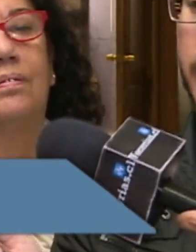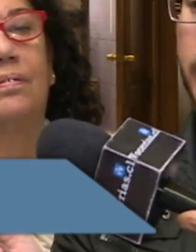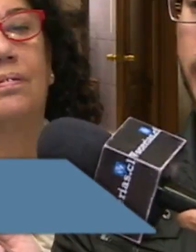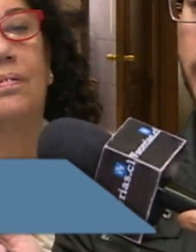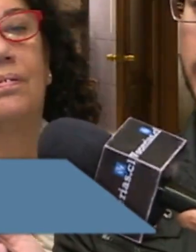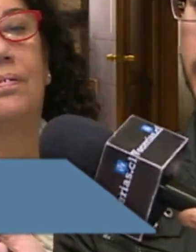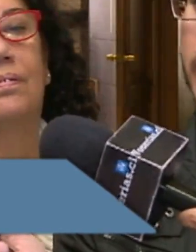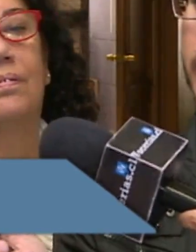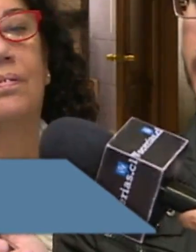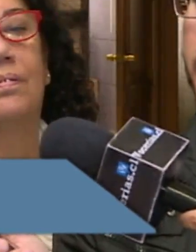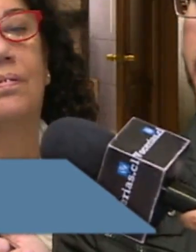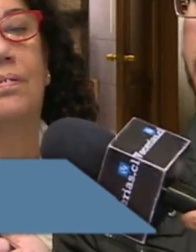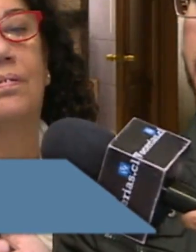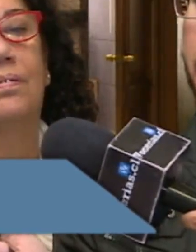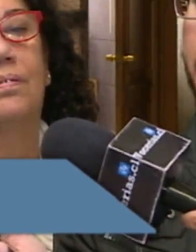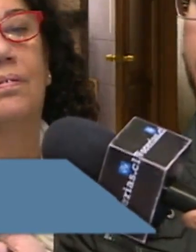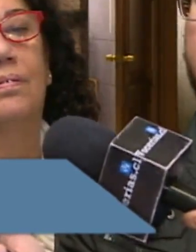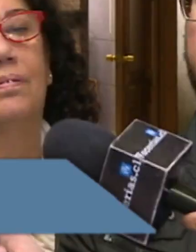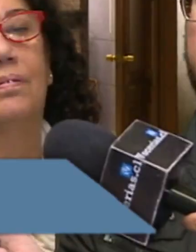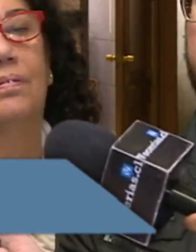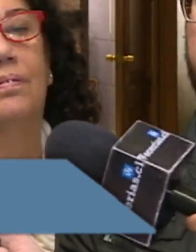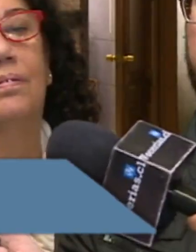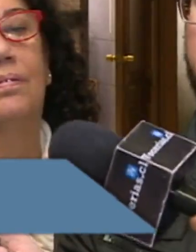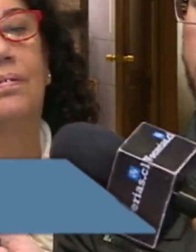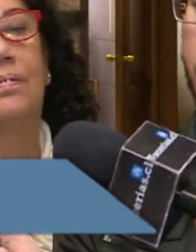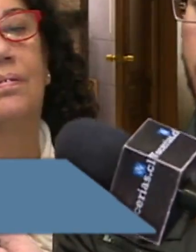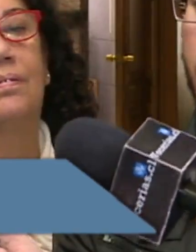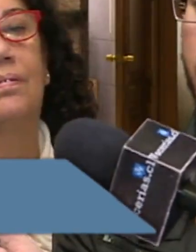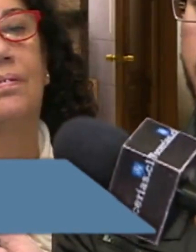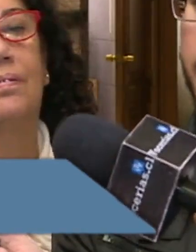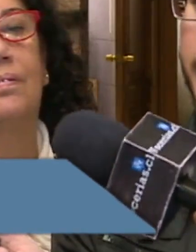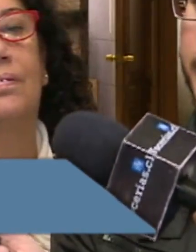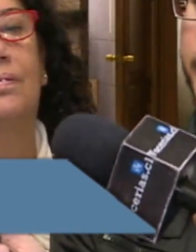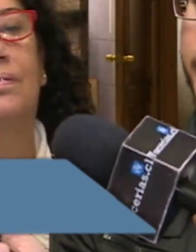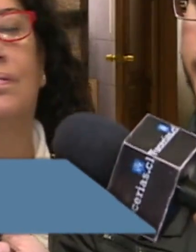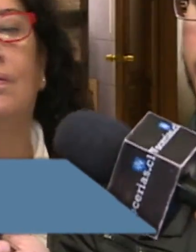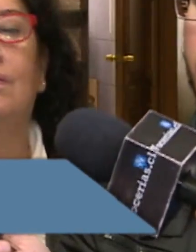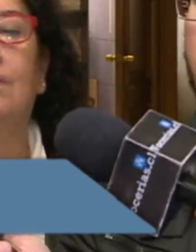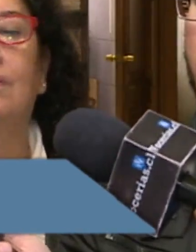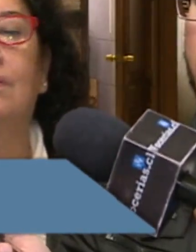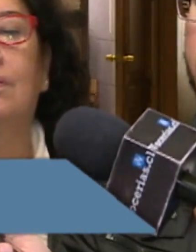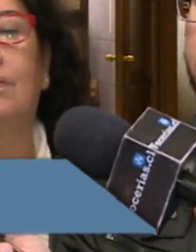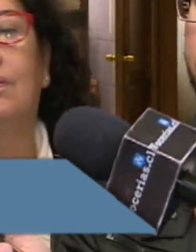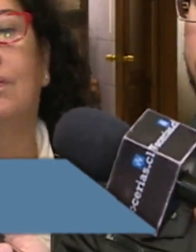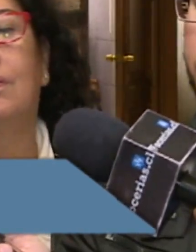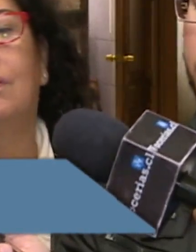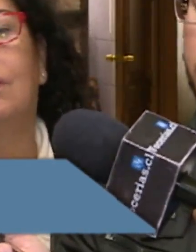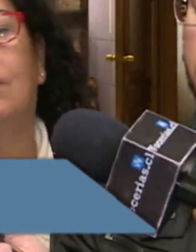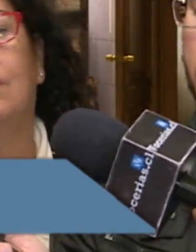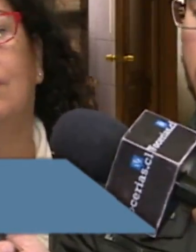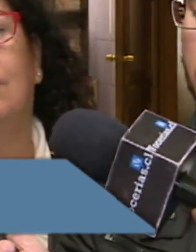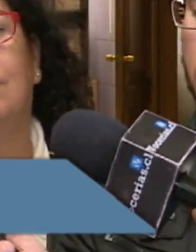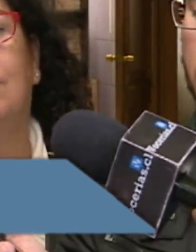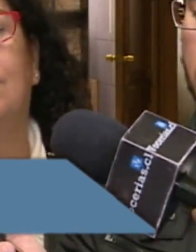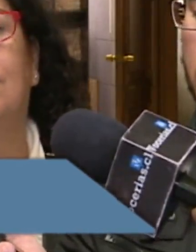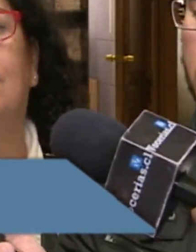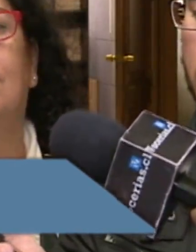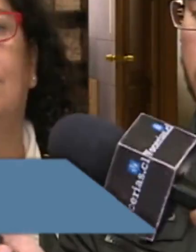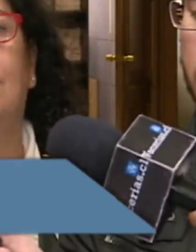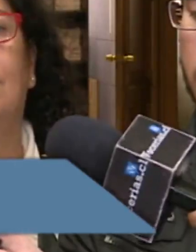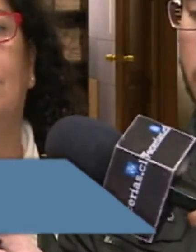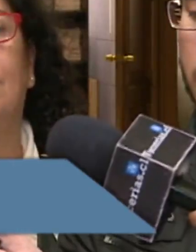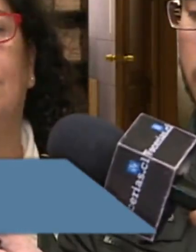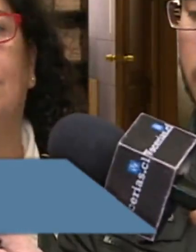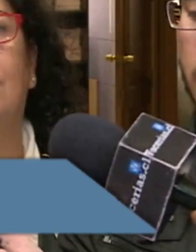hoy día tienen los requisitos para jubilar 65 años los varones entre 60 y 65 años las mujeres